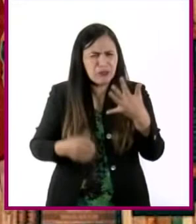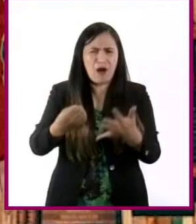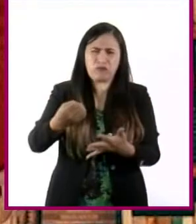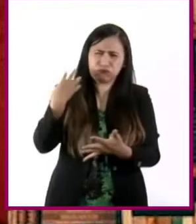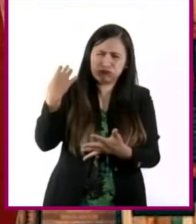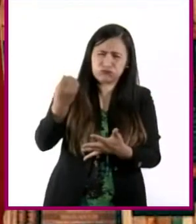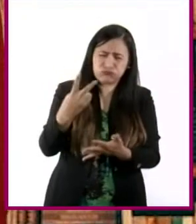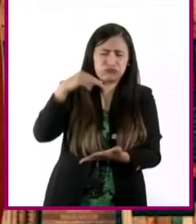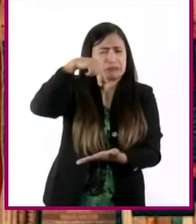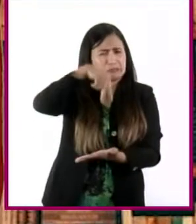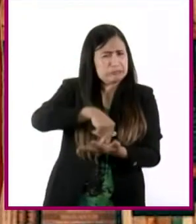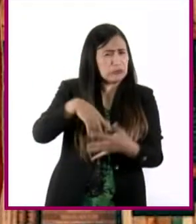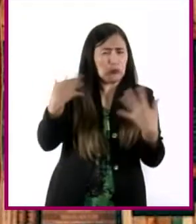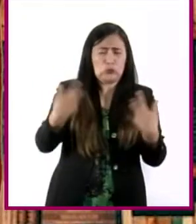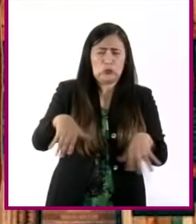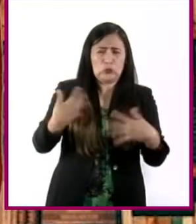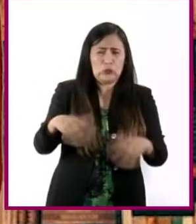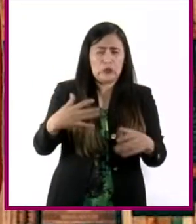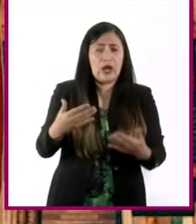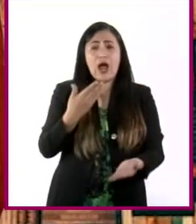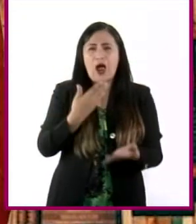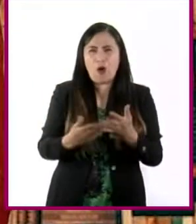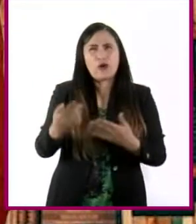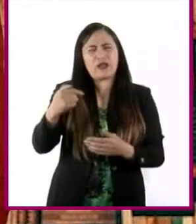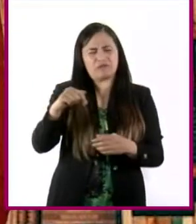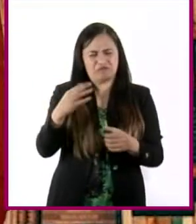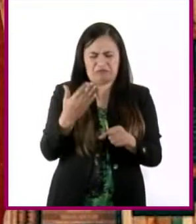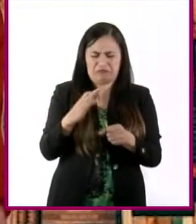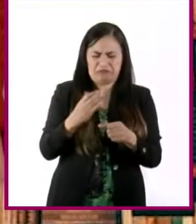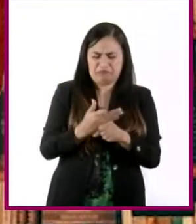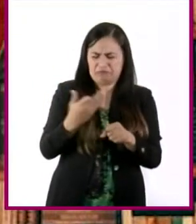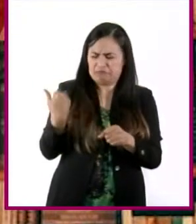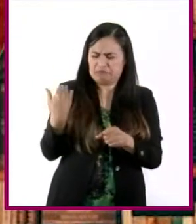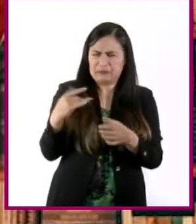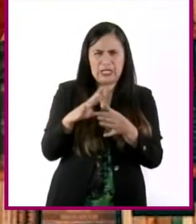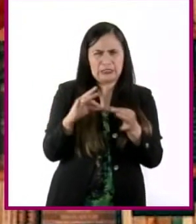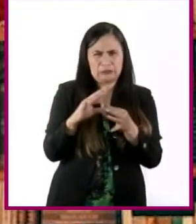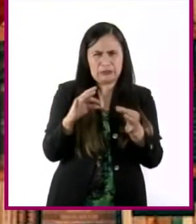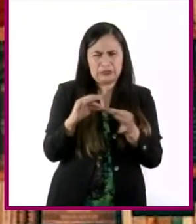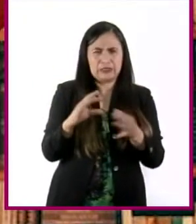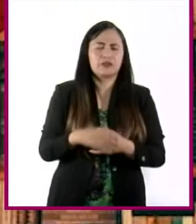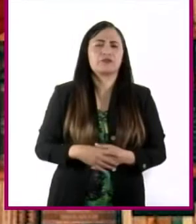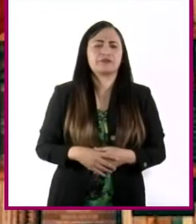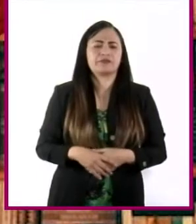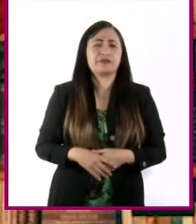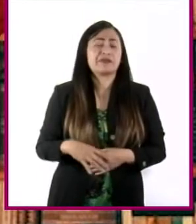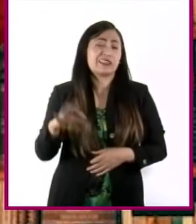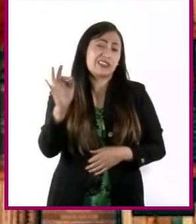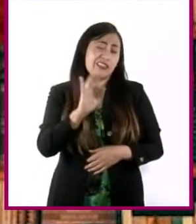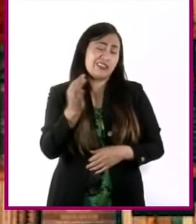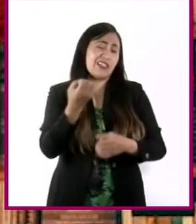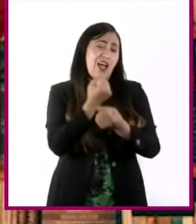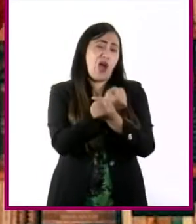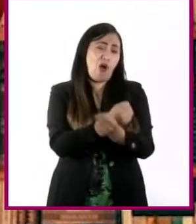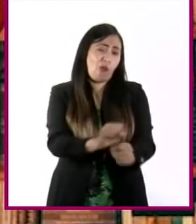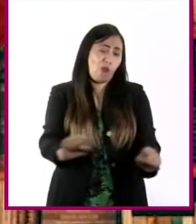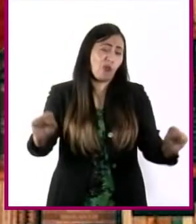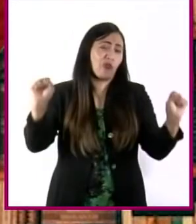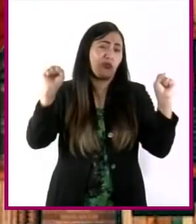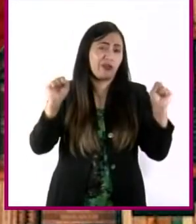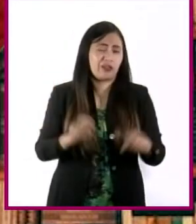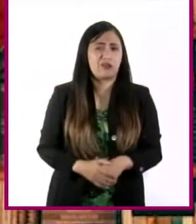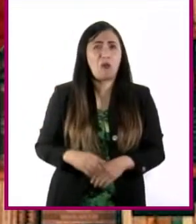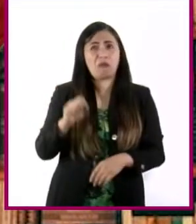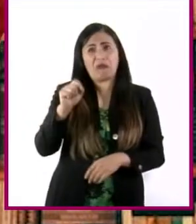discurso? Pero ahora que estábamos explicando, me quedé pensando, ¿no crees que sería un poquitín aburrido estar escuchando a alguien sin ver